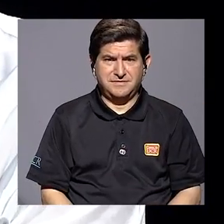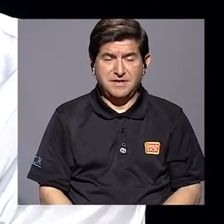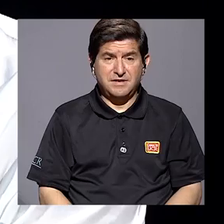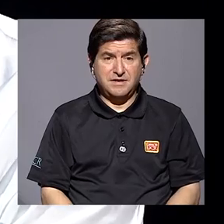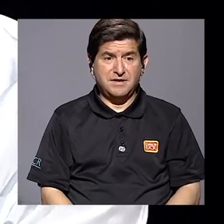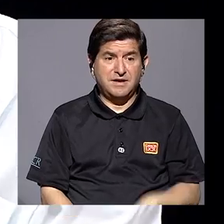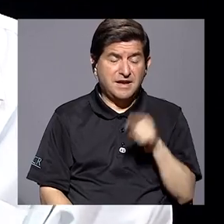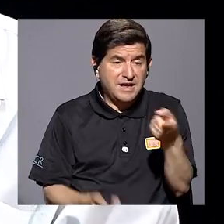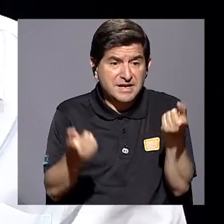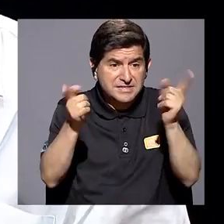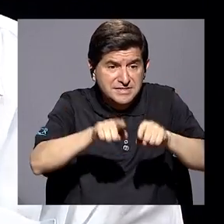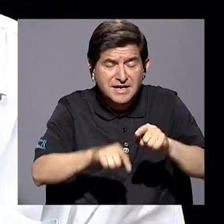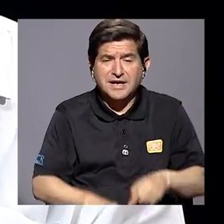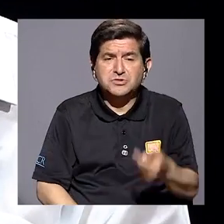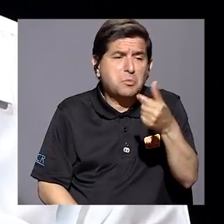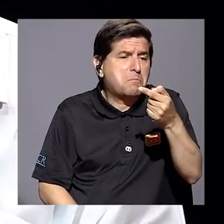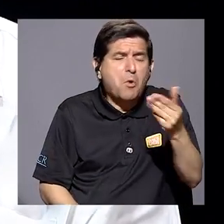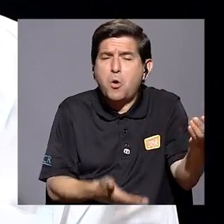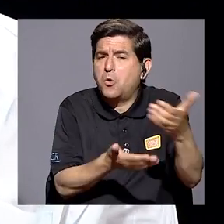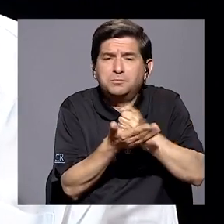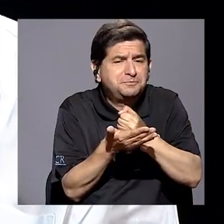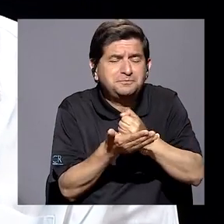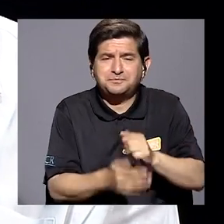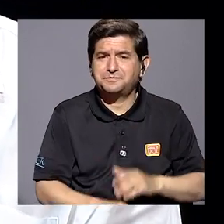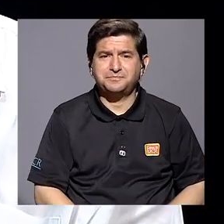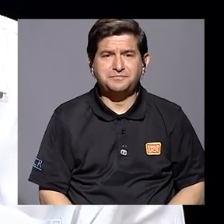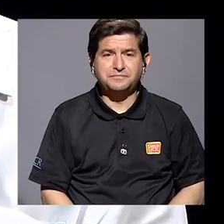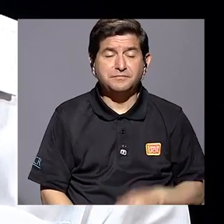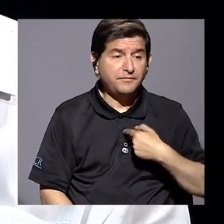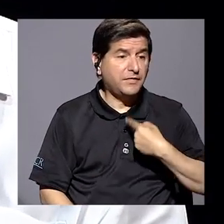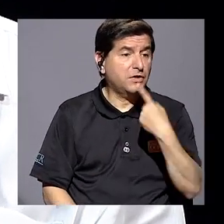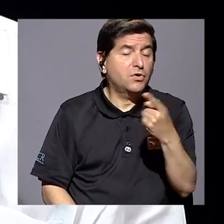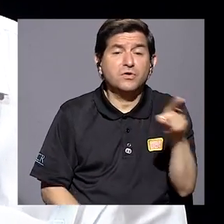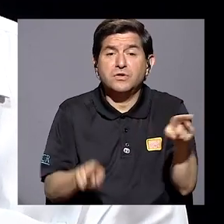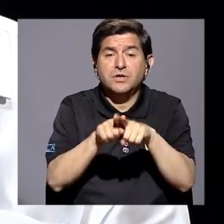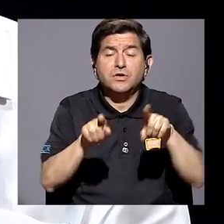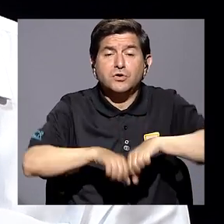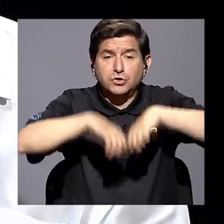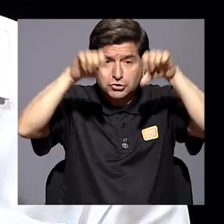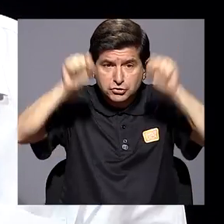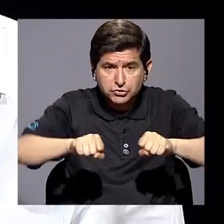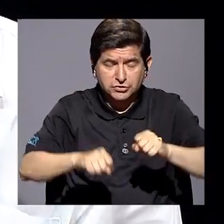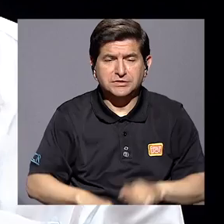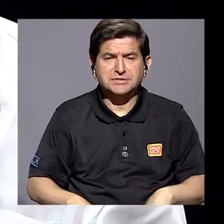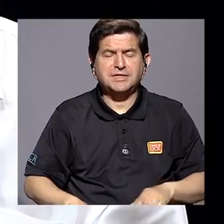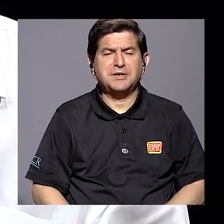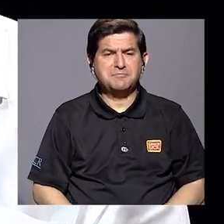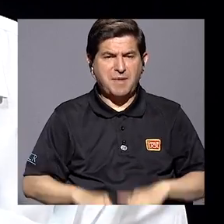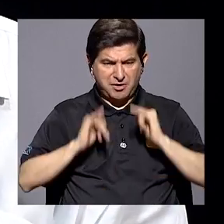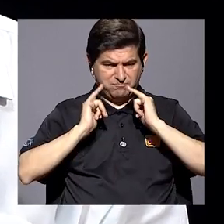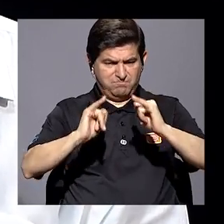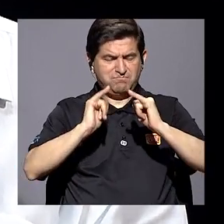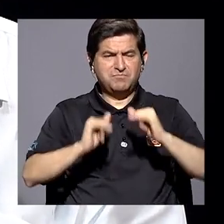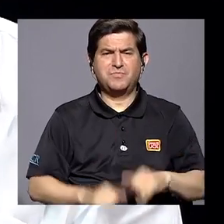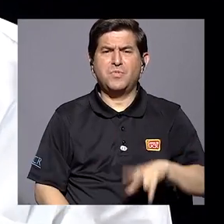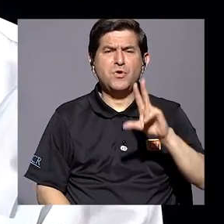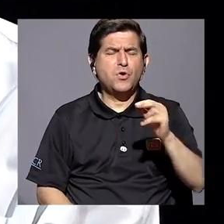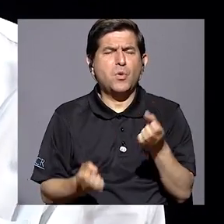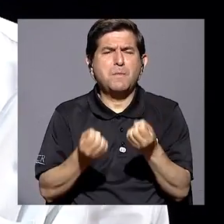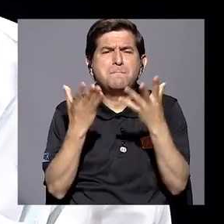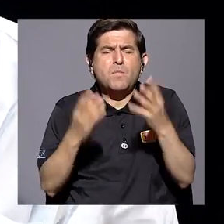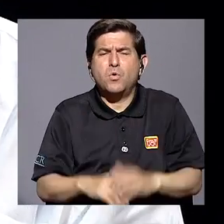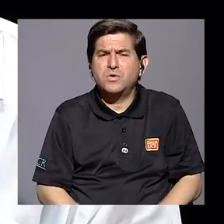la administración del impuesto que lo que se recauda hablo de hacer un sistema bastante más flat donde no hay